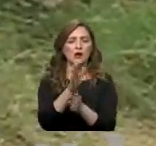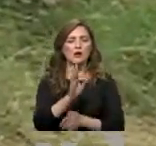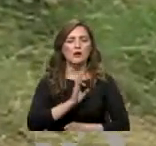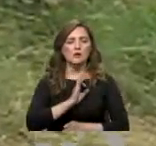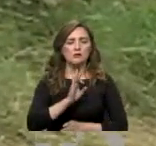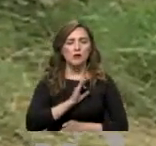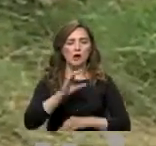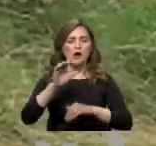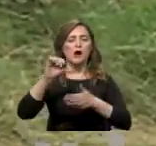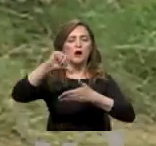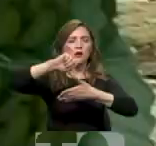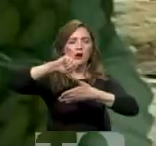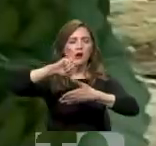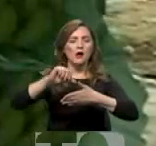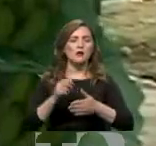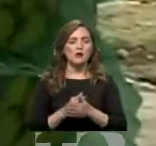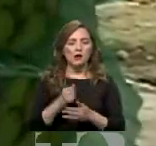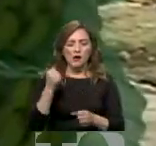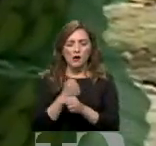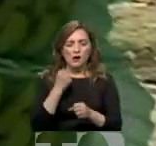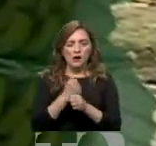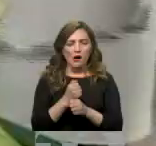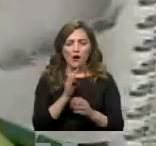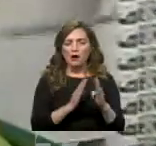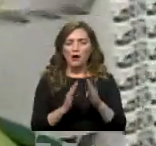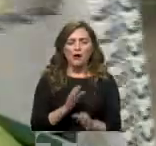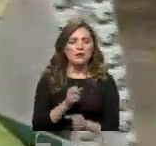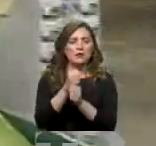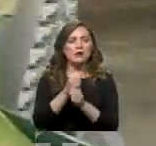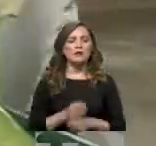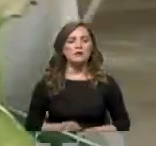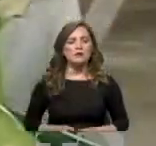de técnicos de Centroamérica que se sumará a las tareas de bioseguridad. Luisa María Heredia, 24 horas.